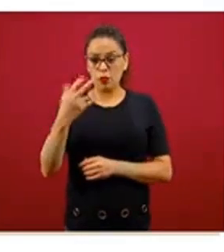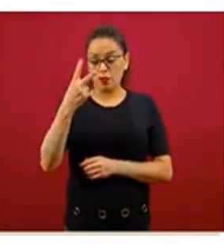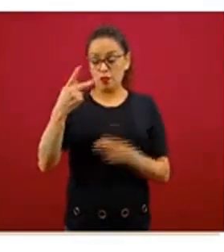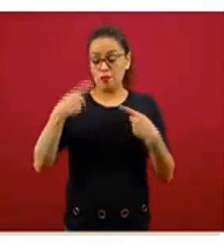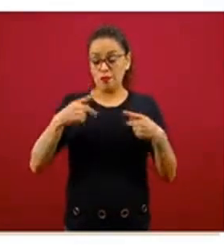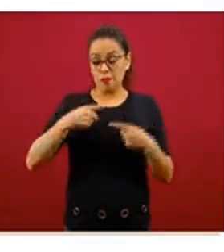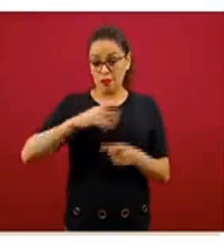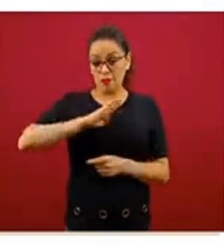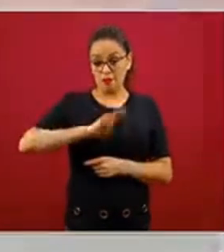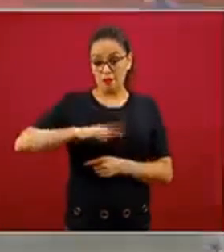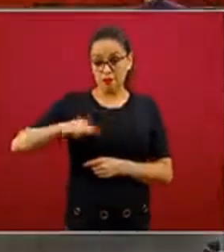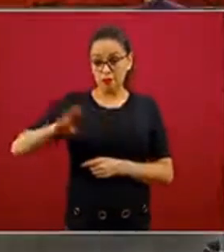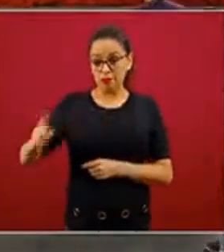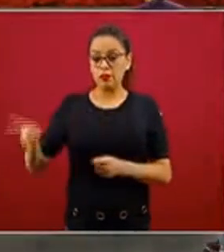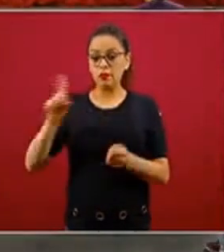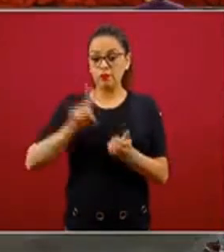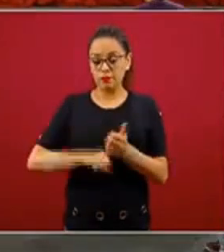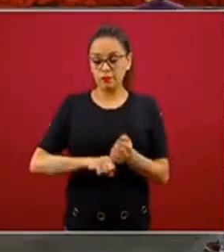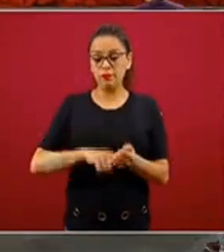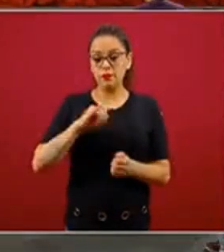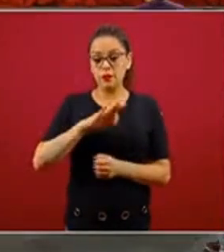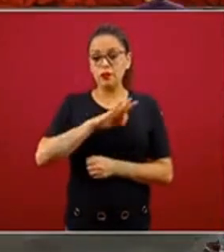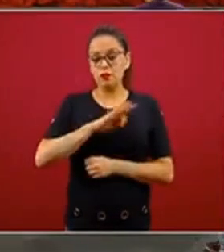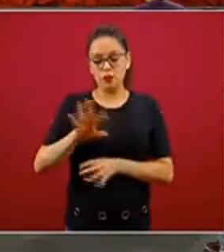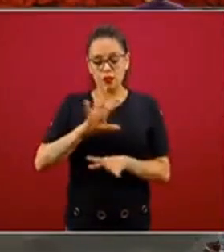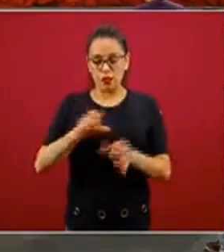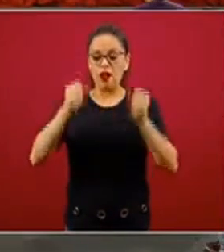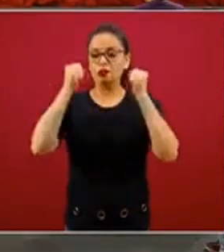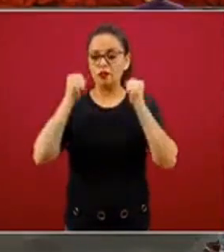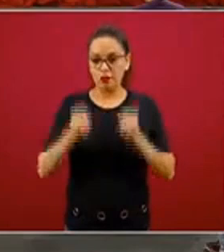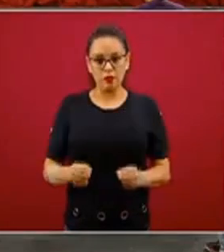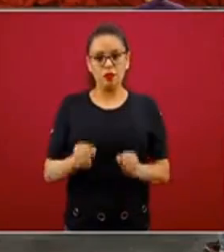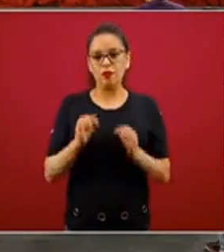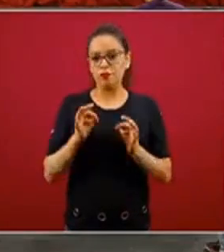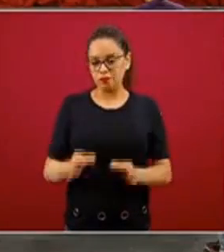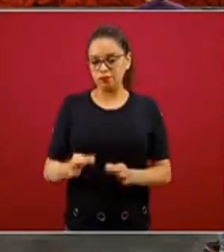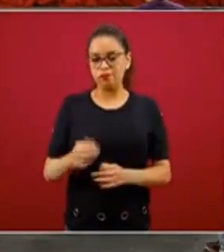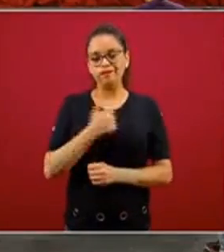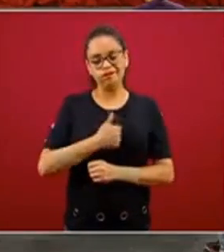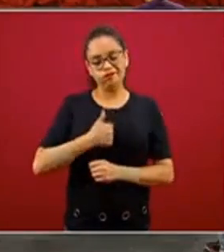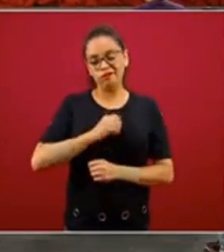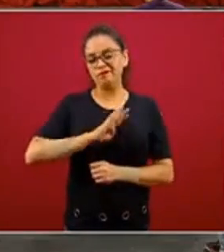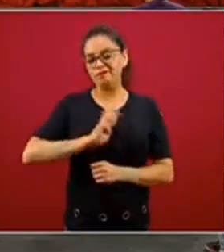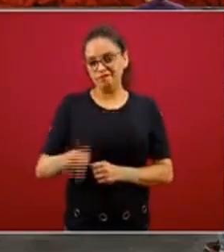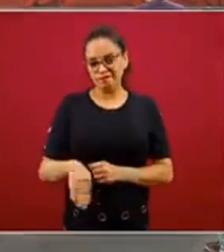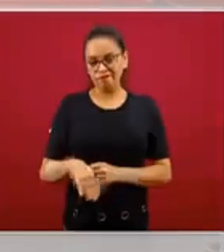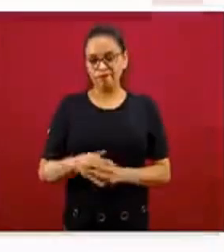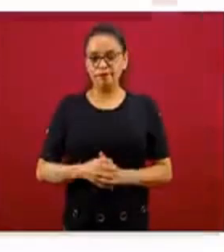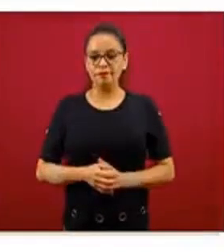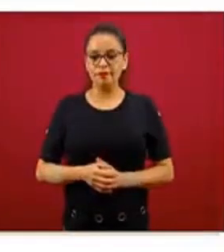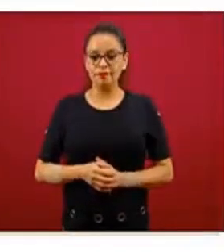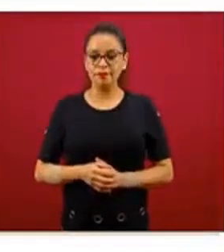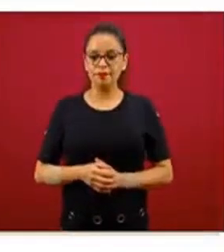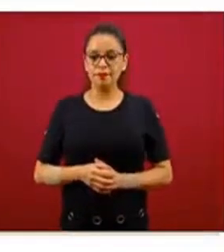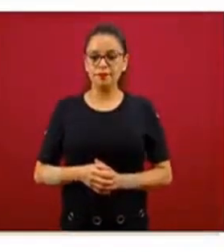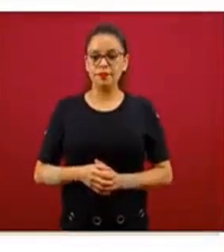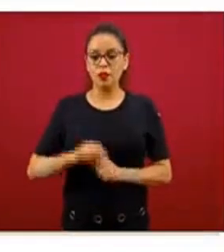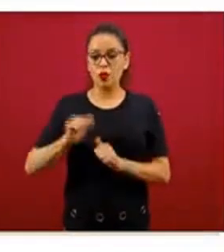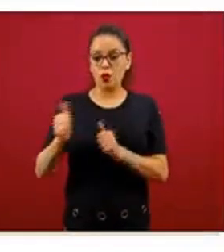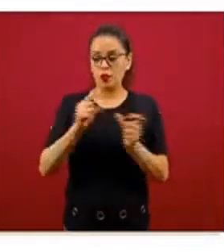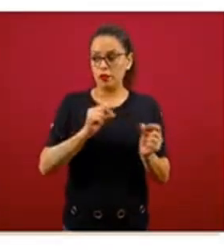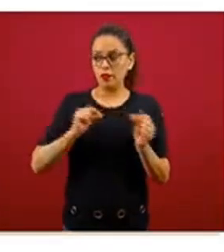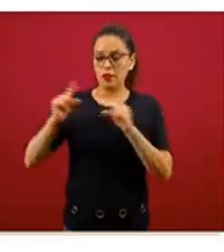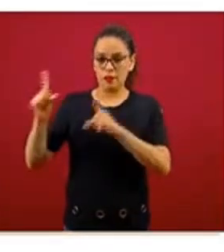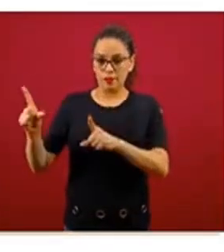defunciones podrían convertirse en defunciones confirmadas. La siguiente diapositiva vemos a las defunciones, pero ahora distribuidas